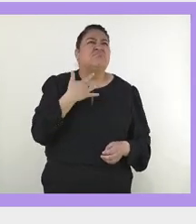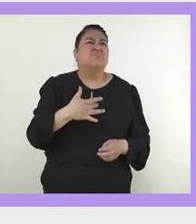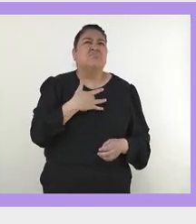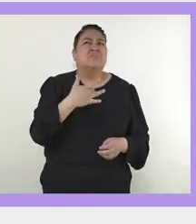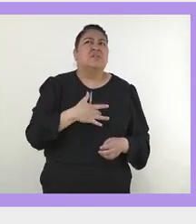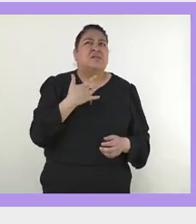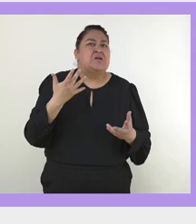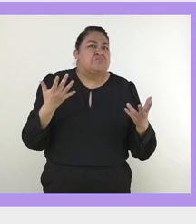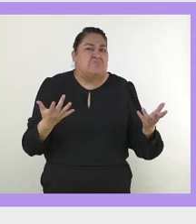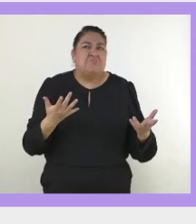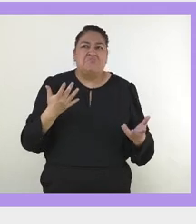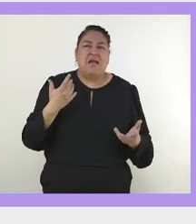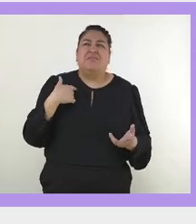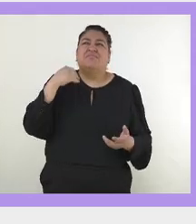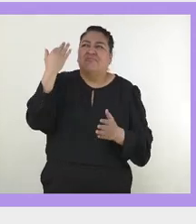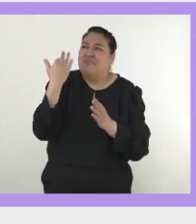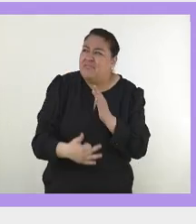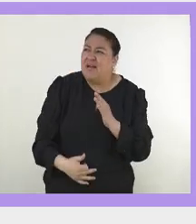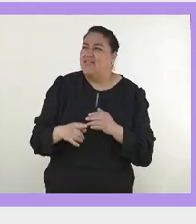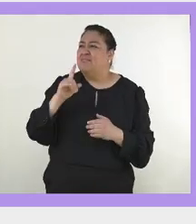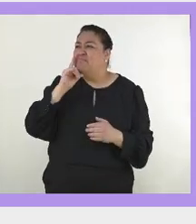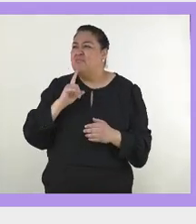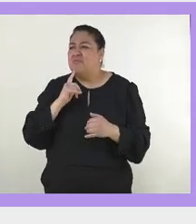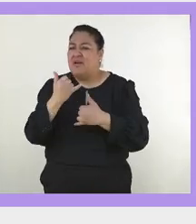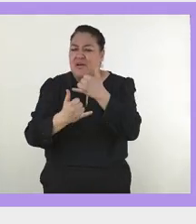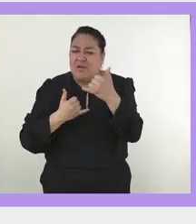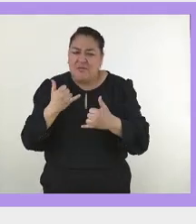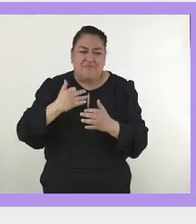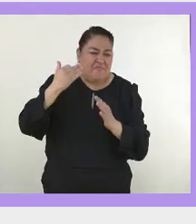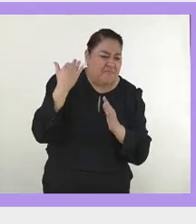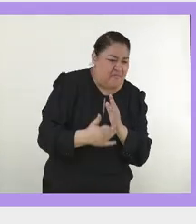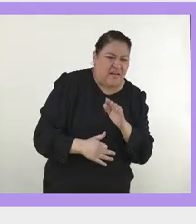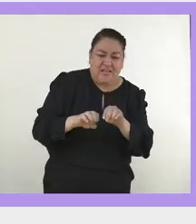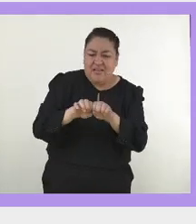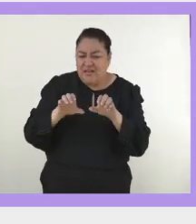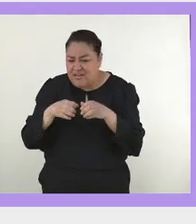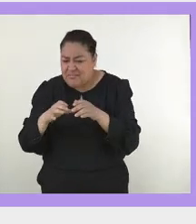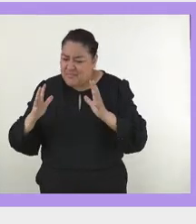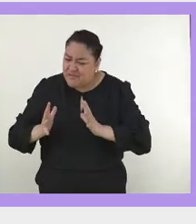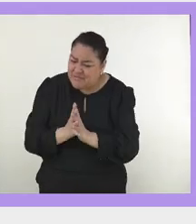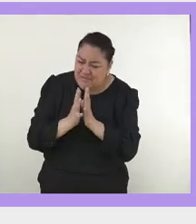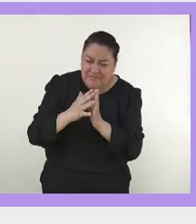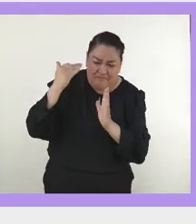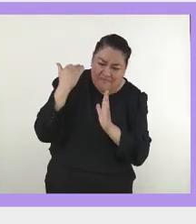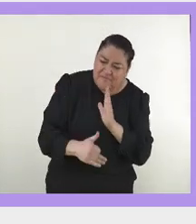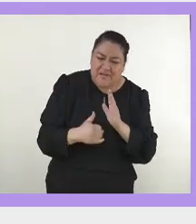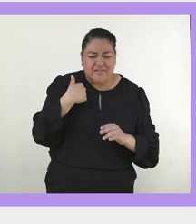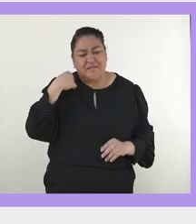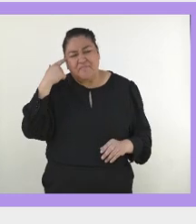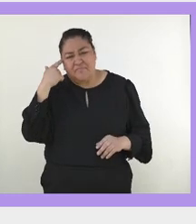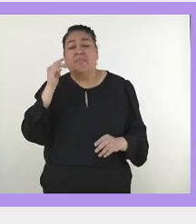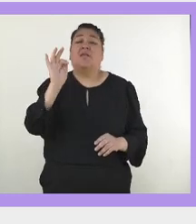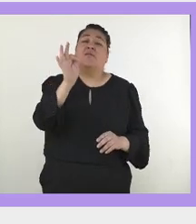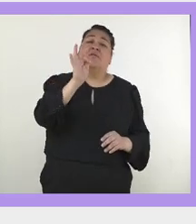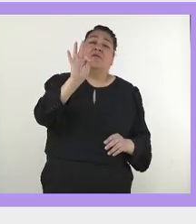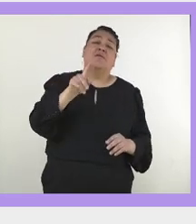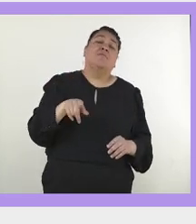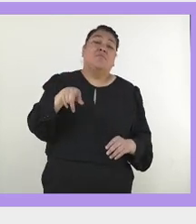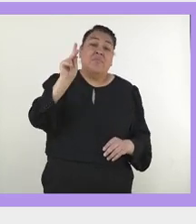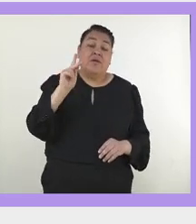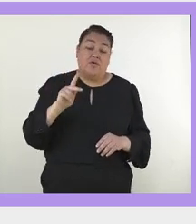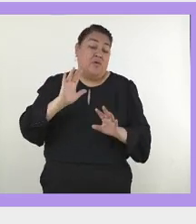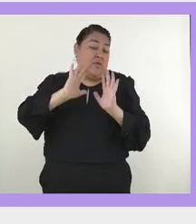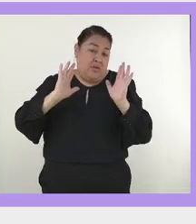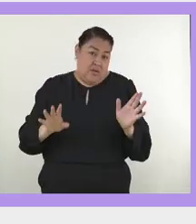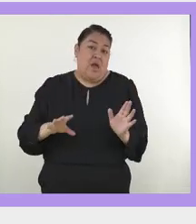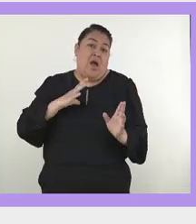que no estamos ahí no y creo que tanto las cosas buenas como ha sido la generación de un comité